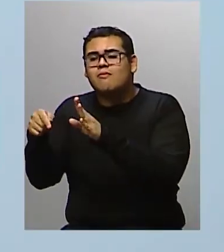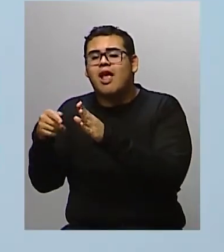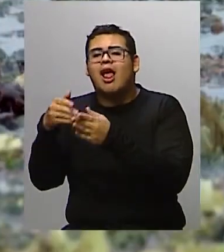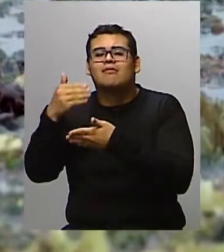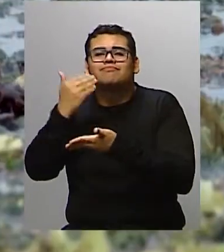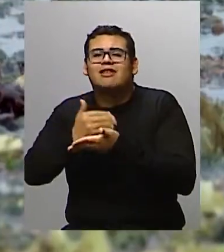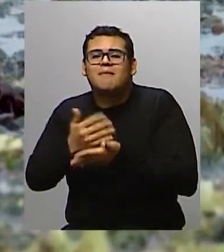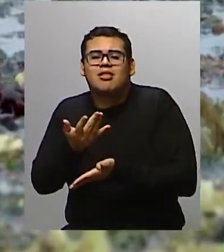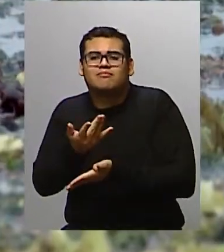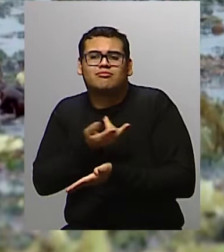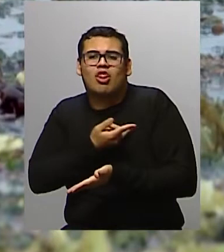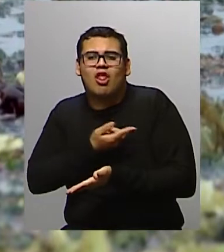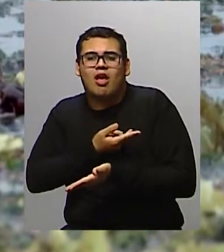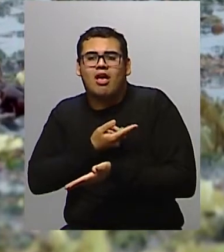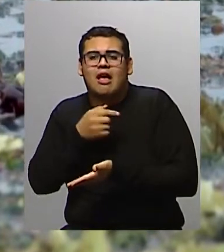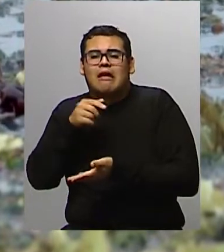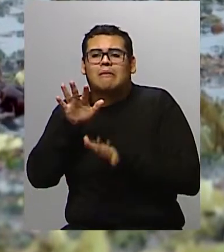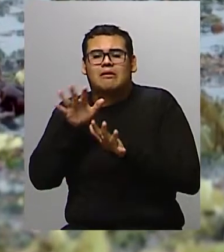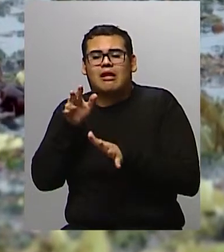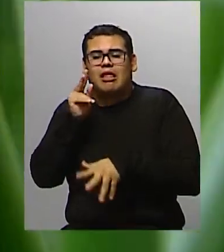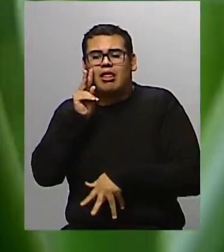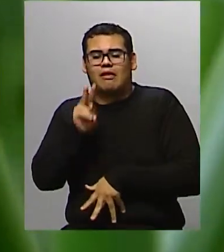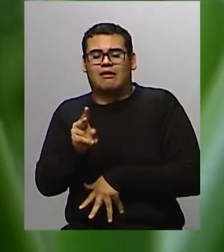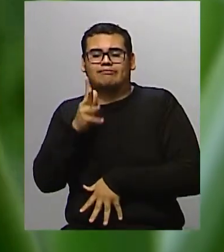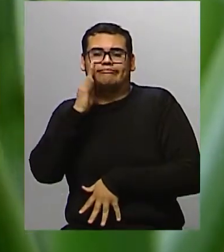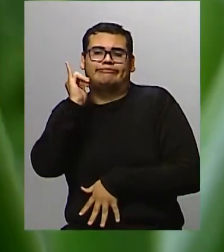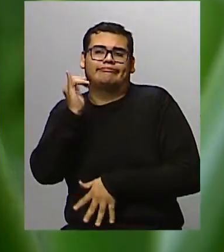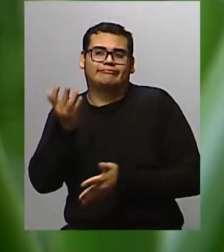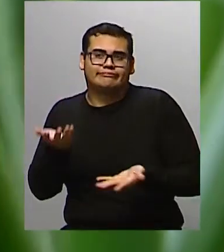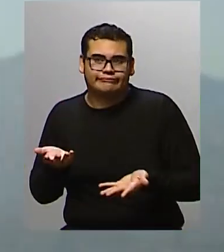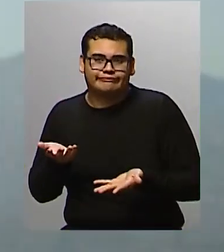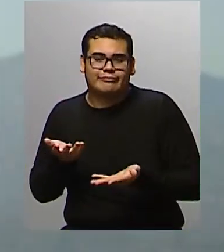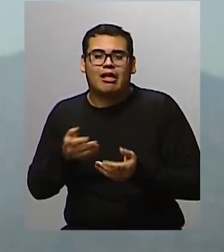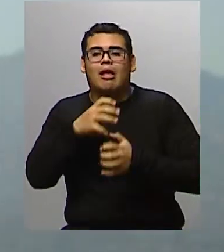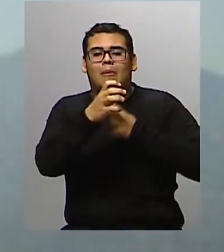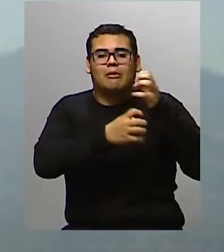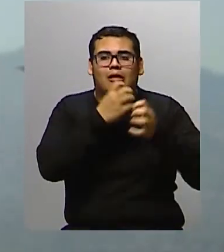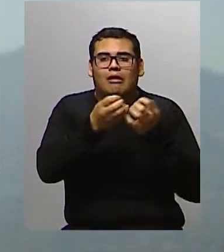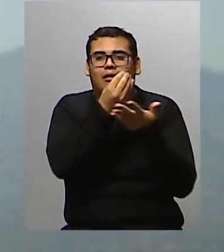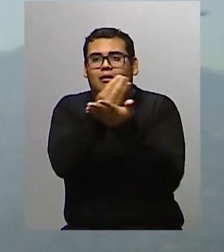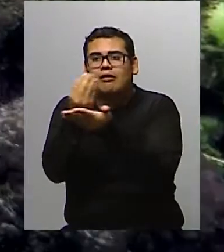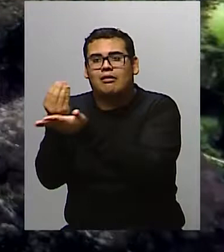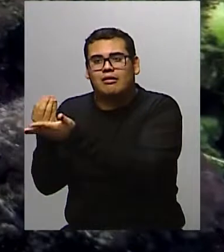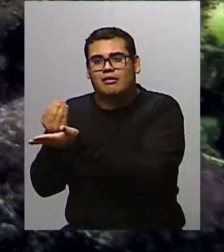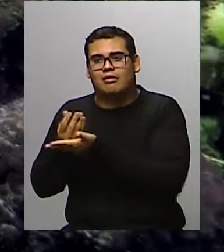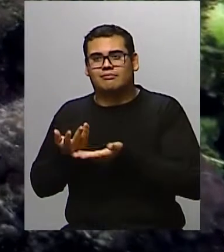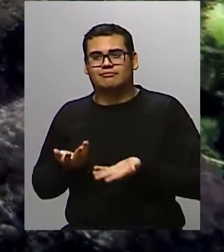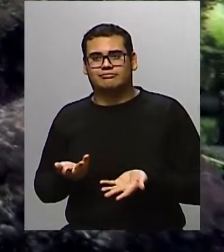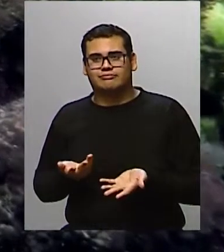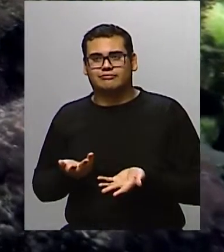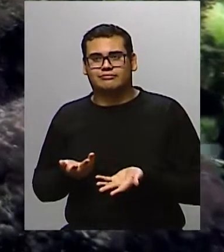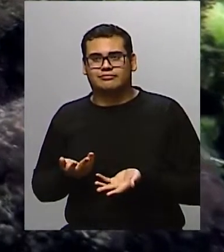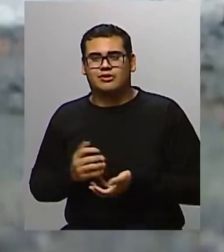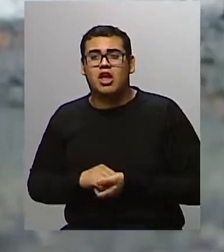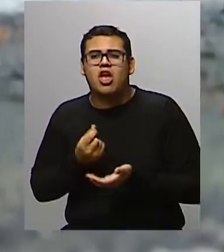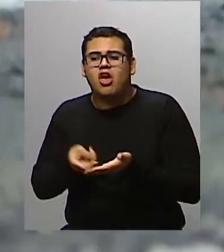vamos a encontrar que hay un montón de sectores en donde la producción ha ocupado ese territorio. Y volver